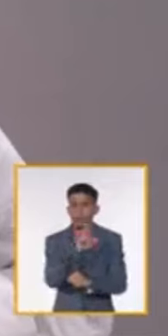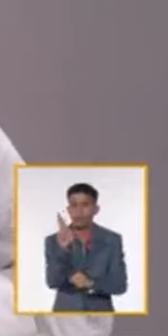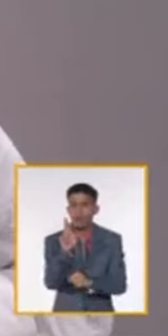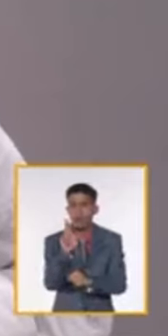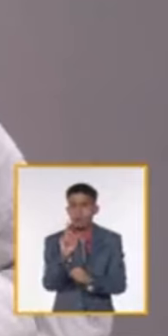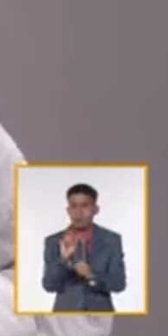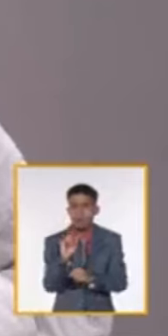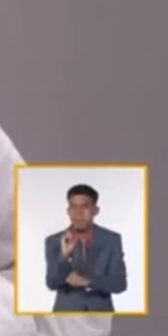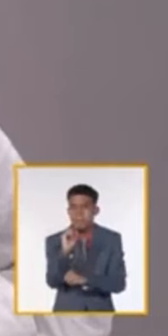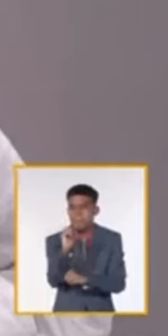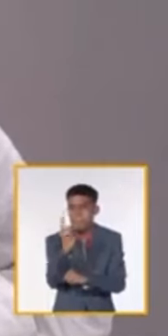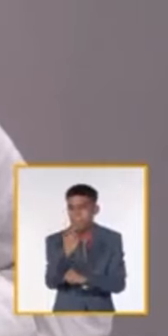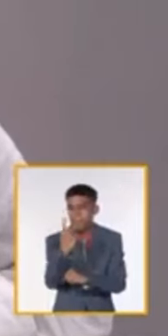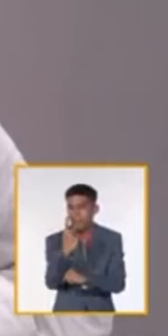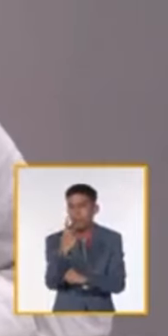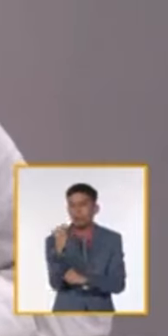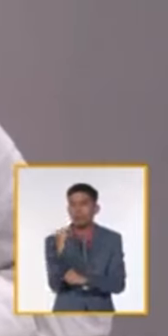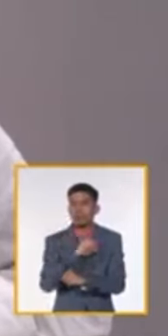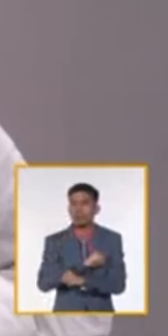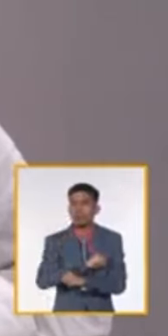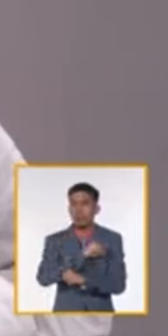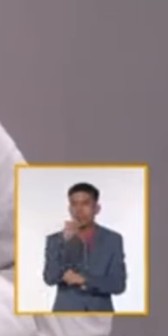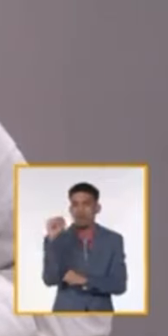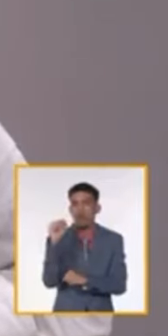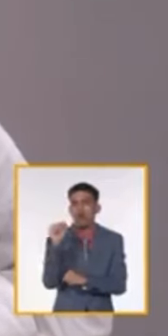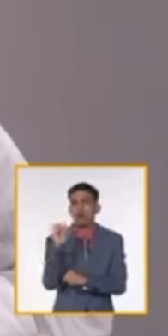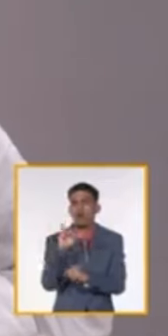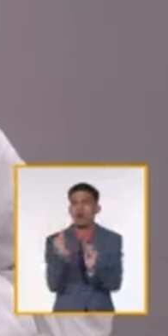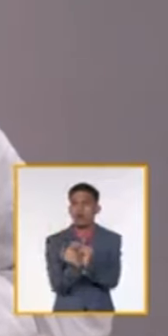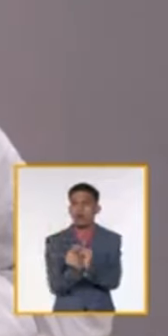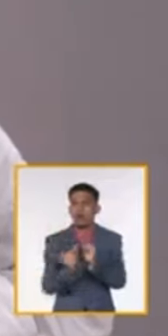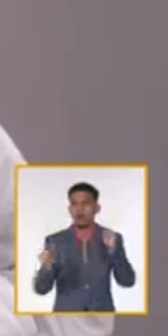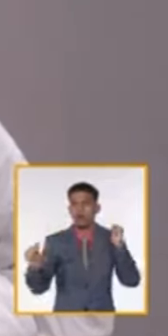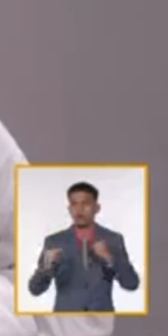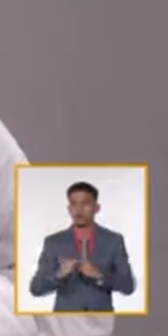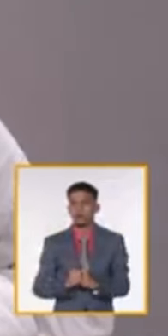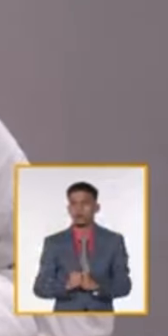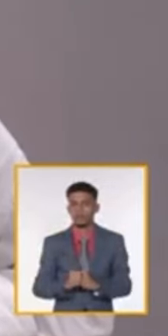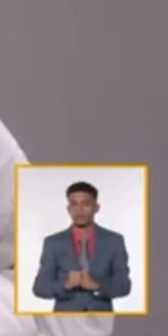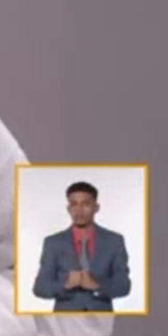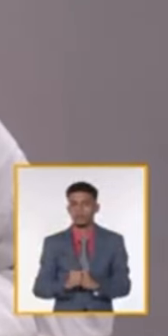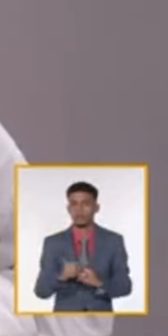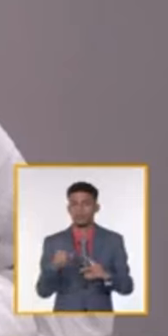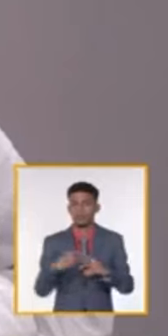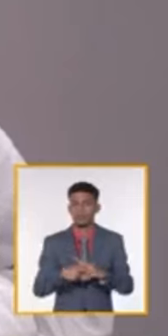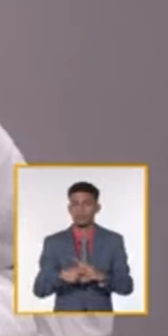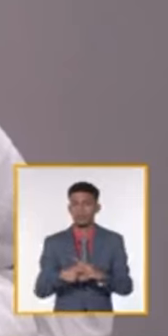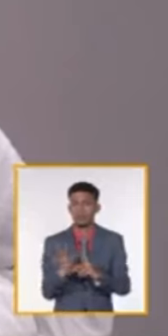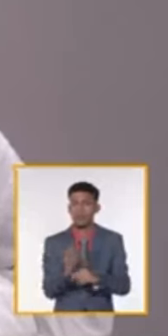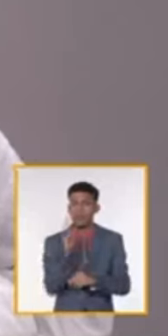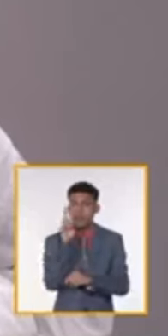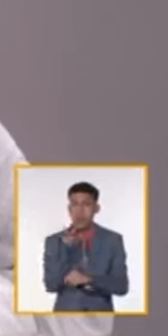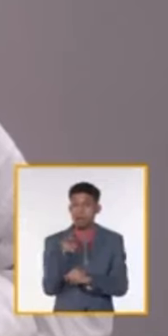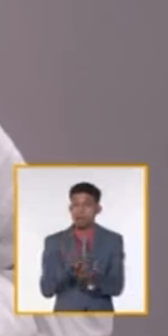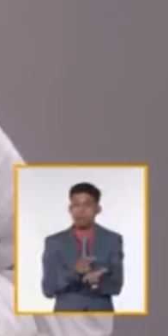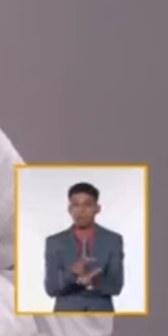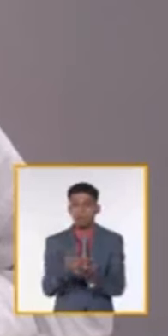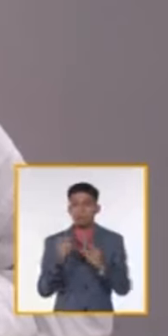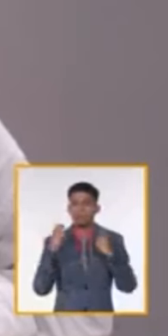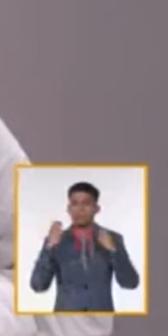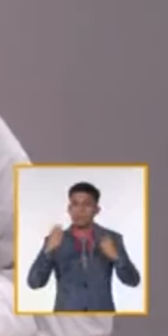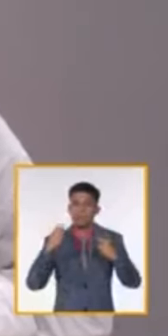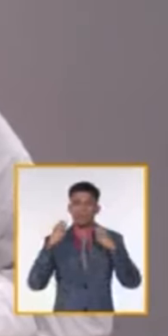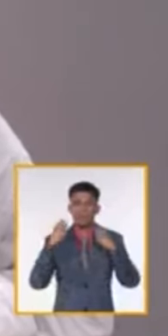lograr abandonar el status quo. Y vemos que estas protestas